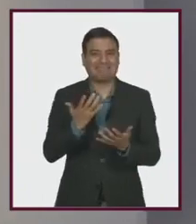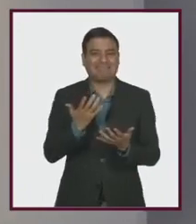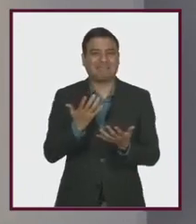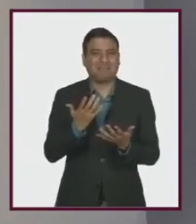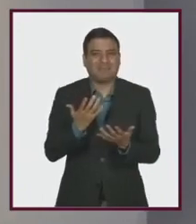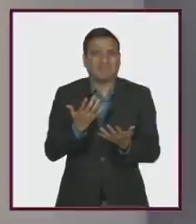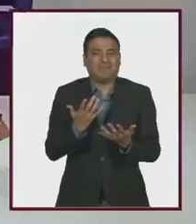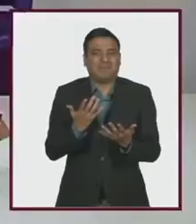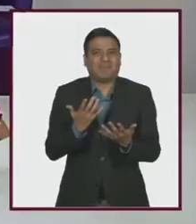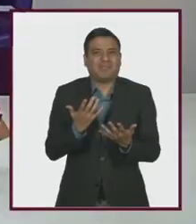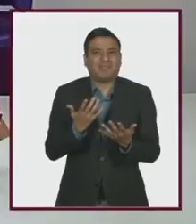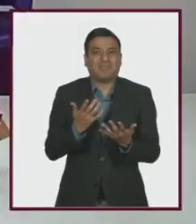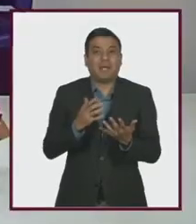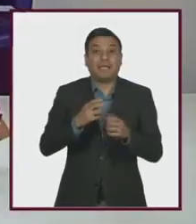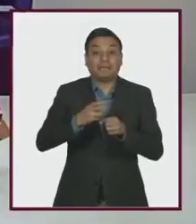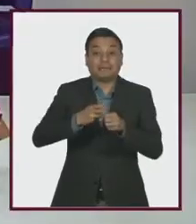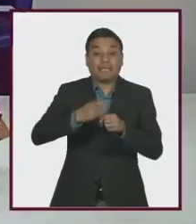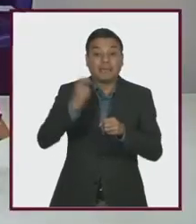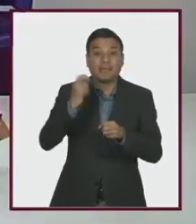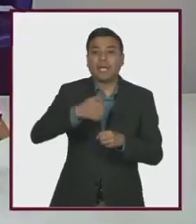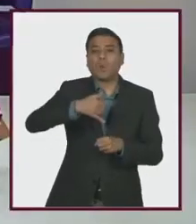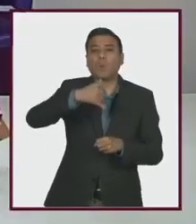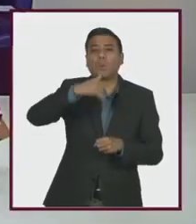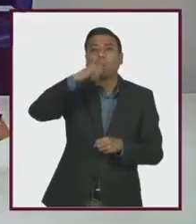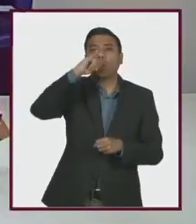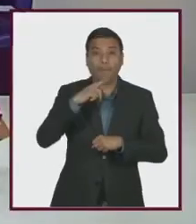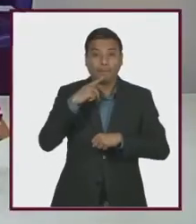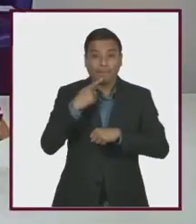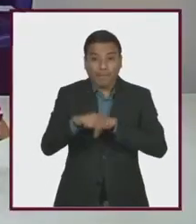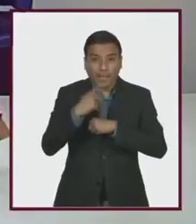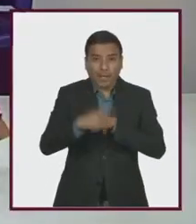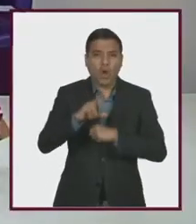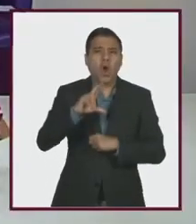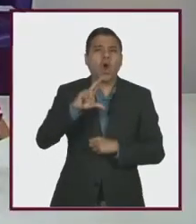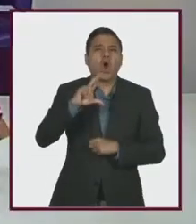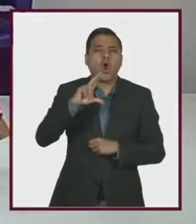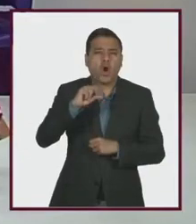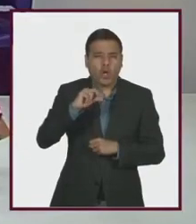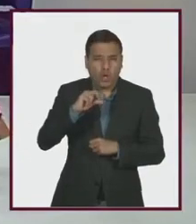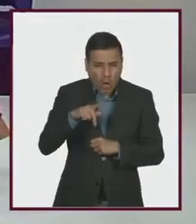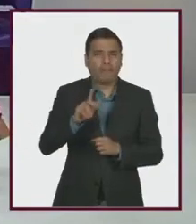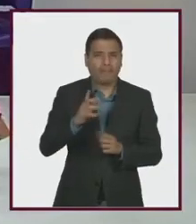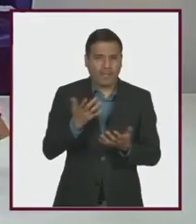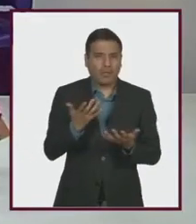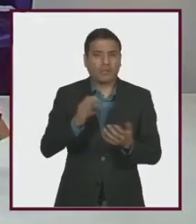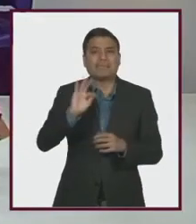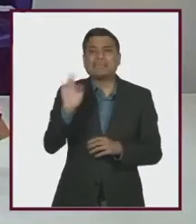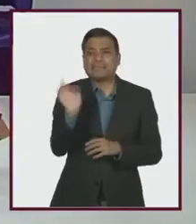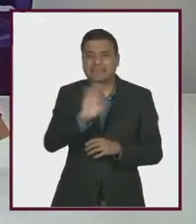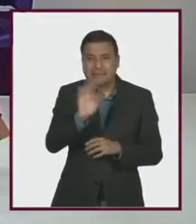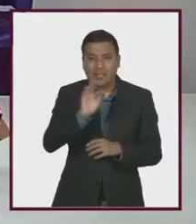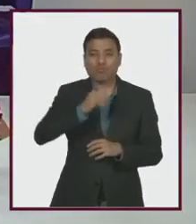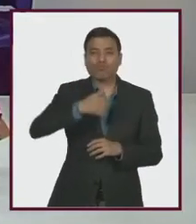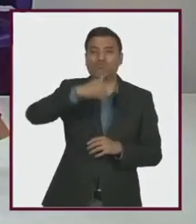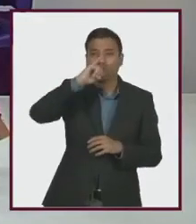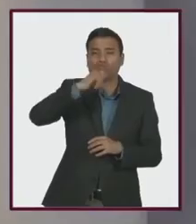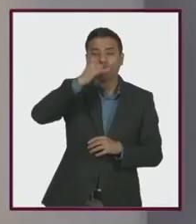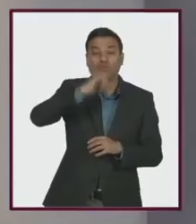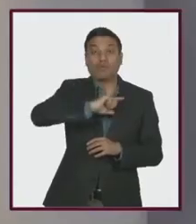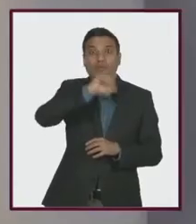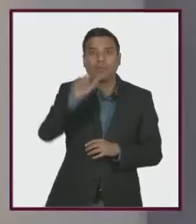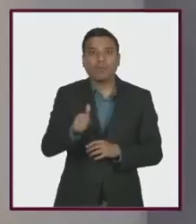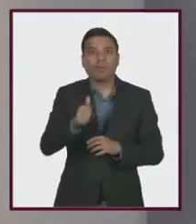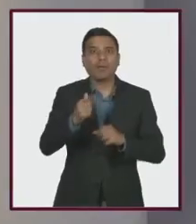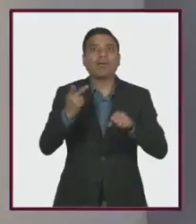este momento si se toma una cerveza, sino es qué efecto está teniendo ese consumo en su vida actual y en el